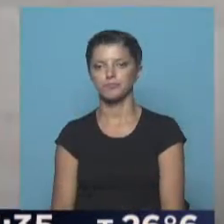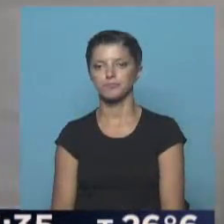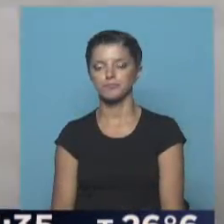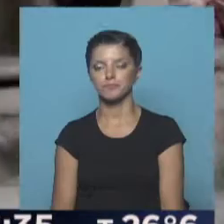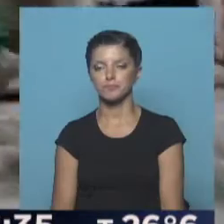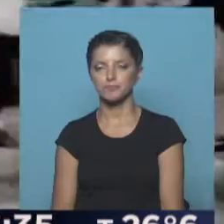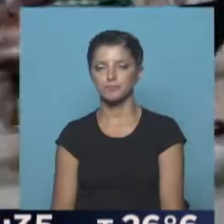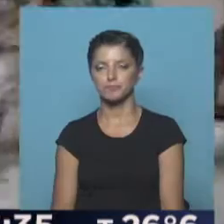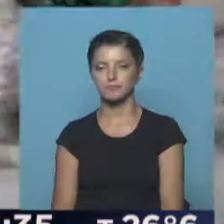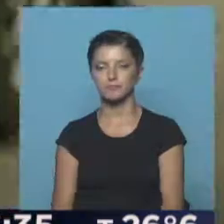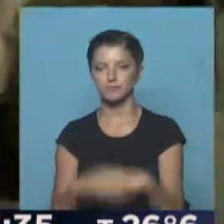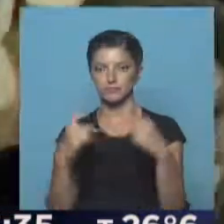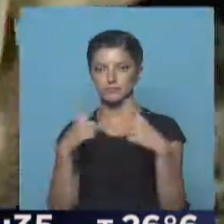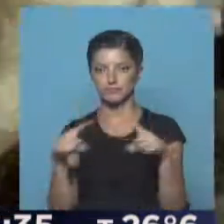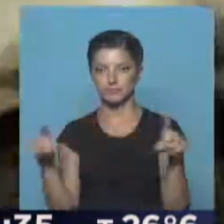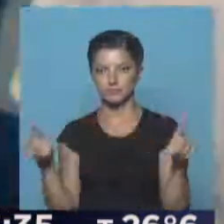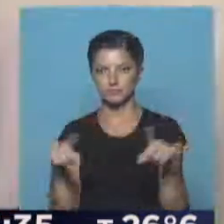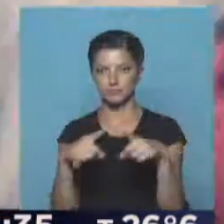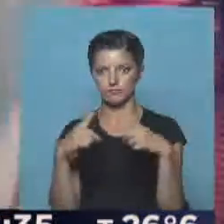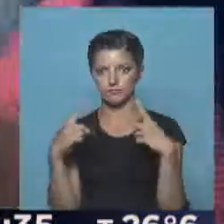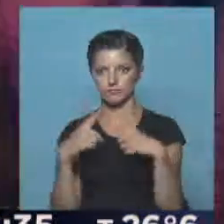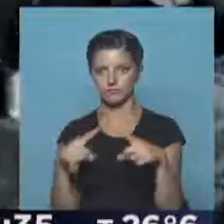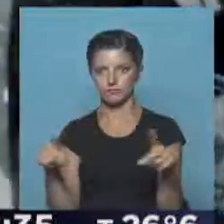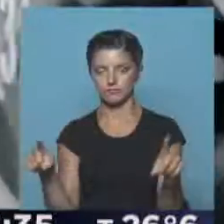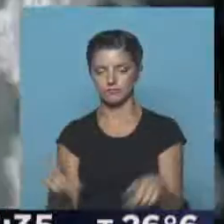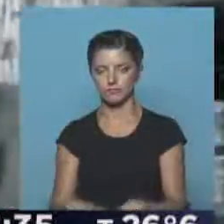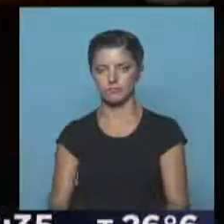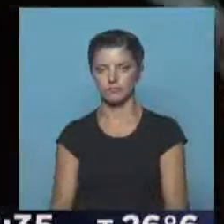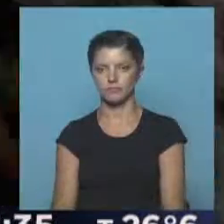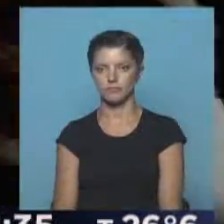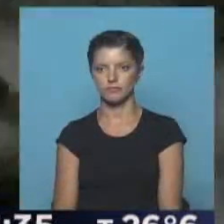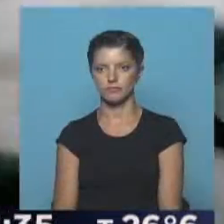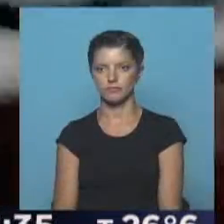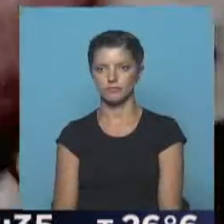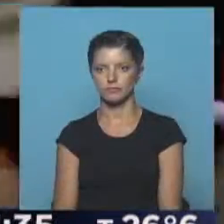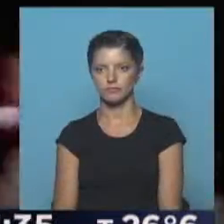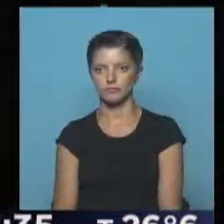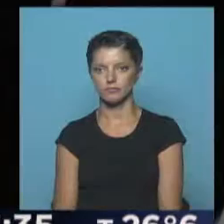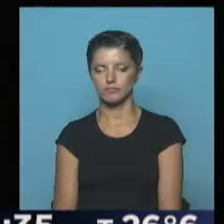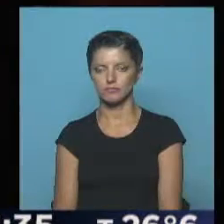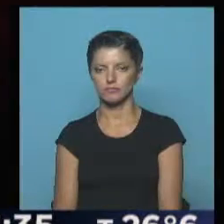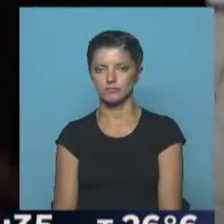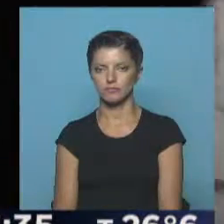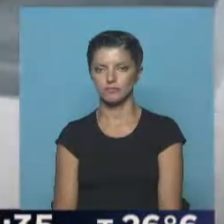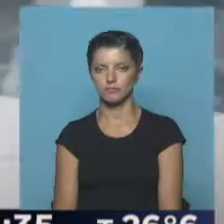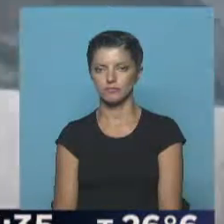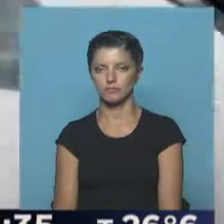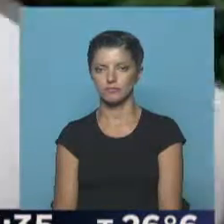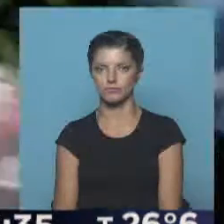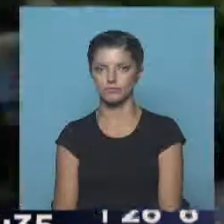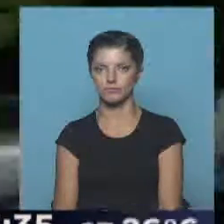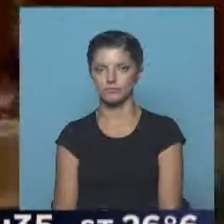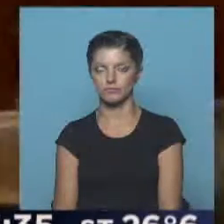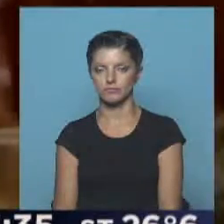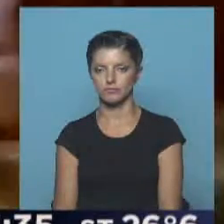Hola, ¿cómo estás, esposa mía? Quiero saber cómo te pasan los días. Se encuentra mi mente en esta celda. Ya me